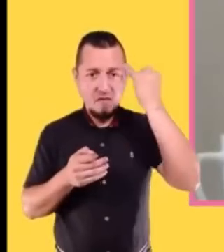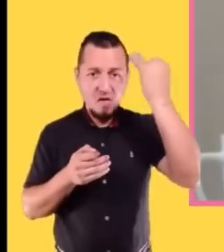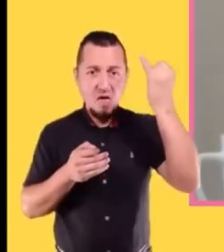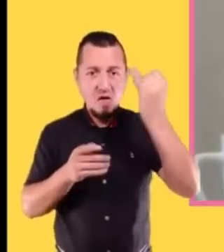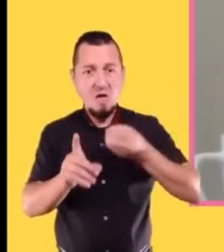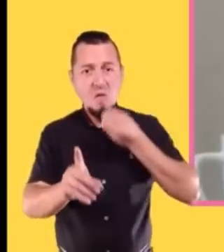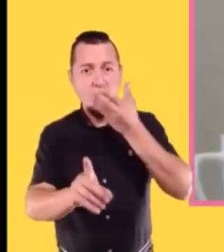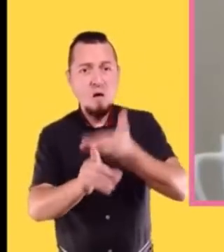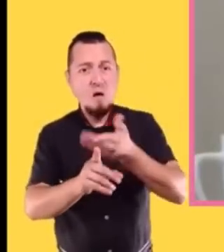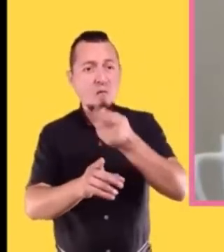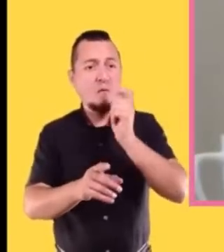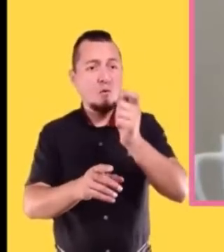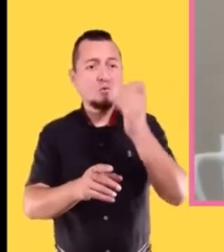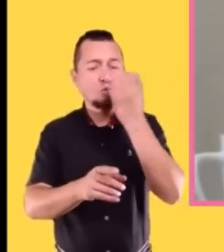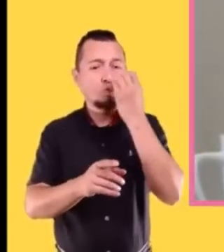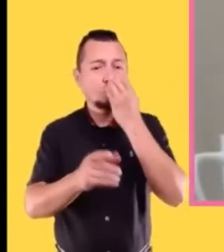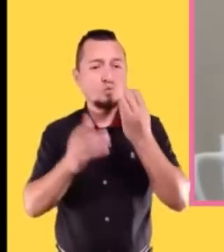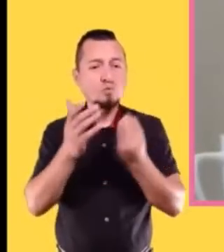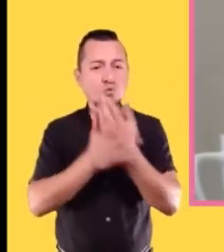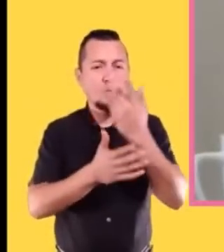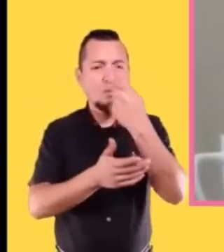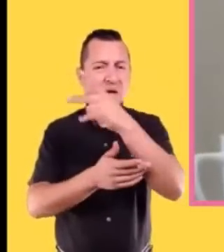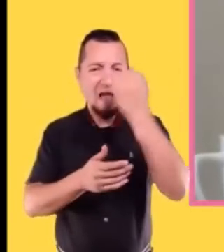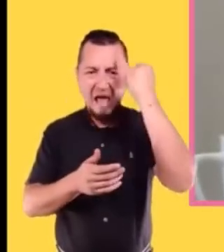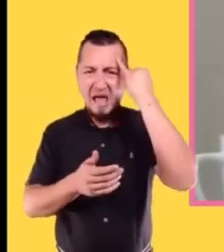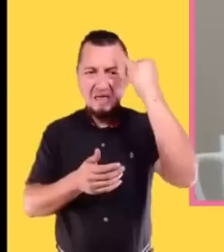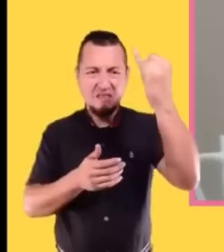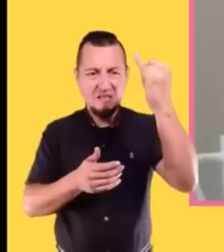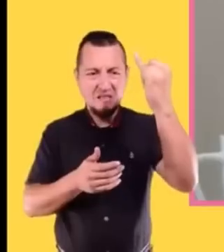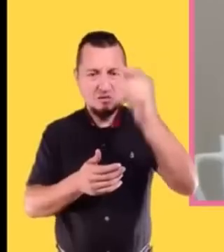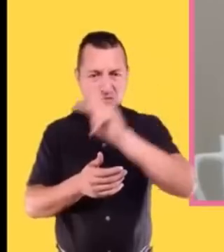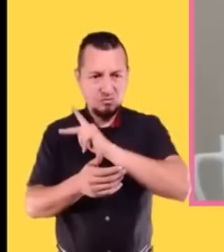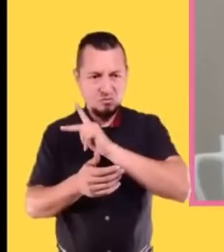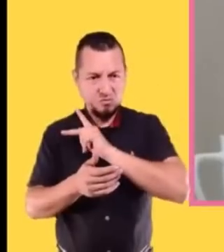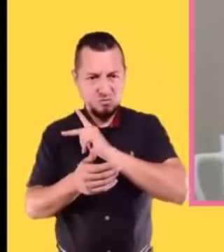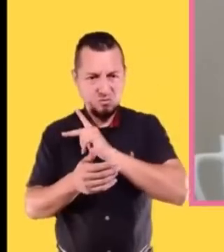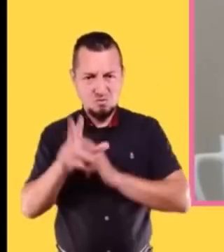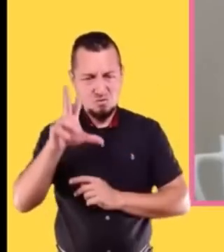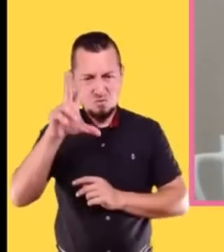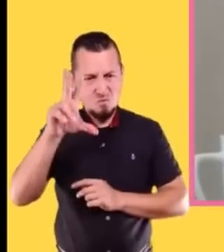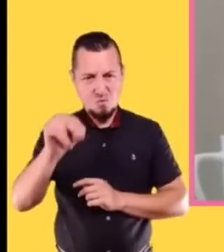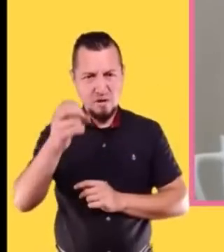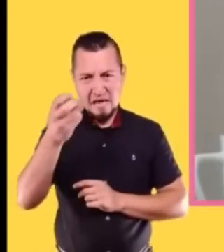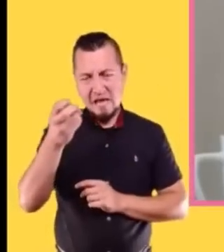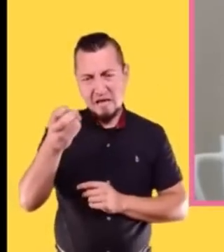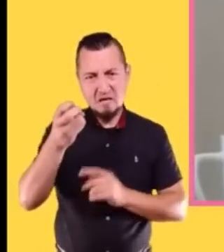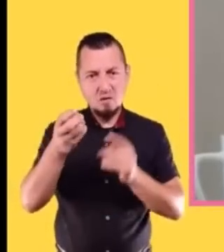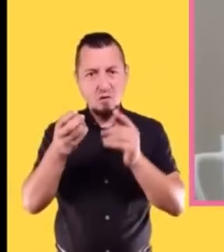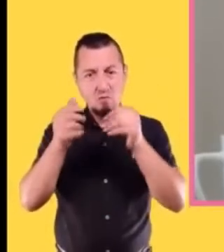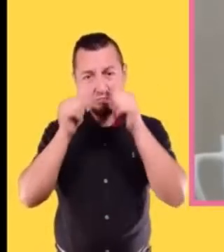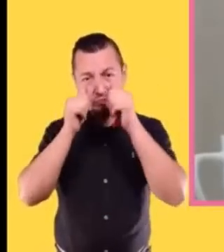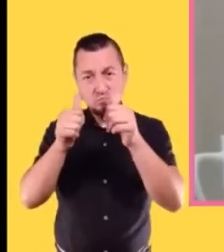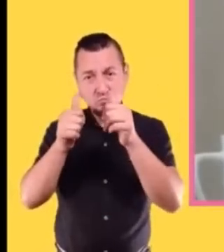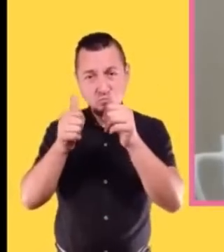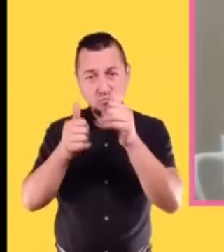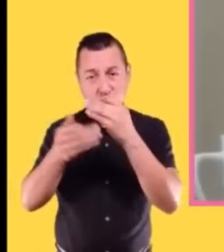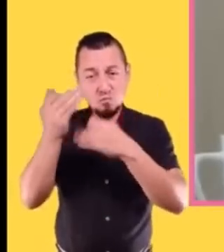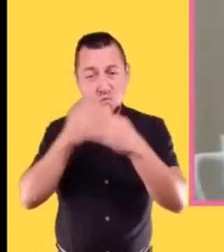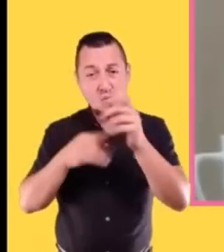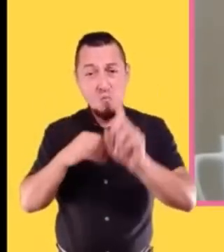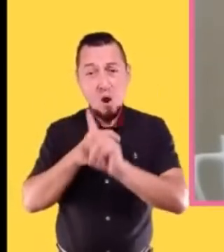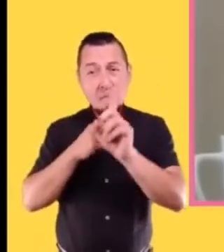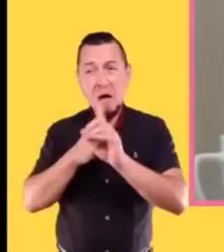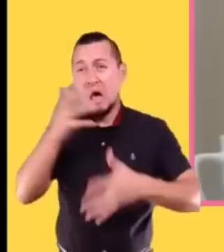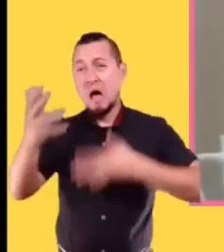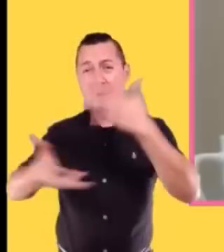mexicana con un debate ideológico. Nosotros lo que decimos, esa no es el centro del asunto. Lo que nosotros queremos es